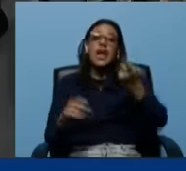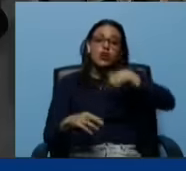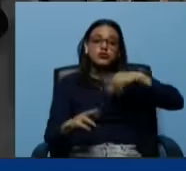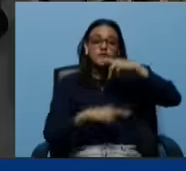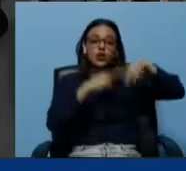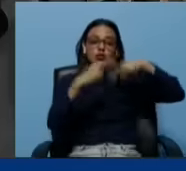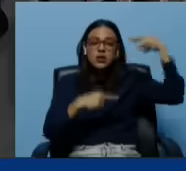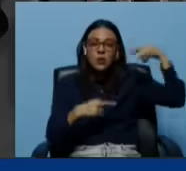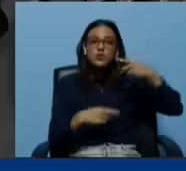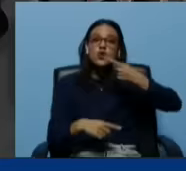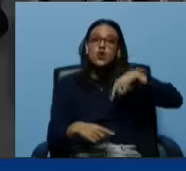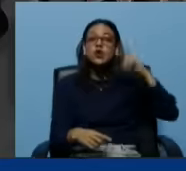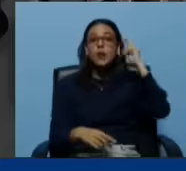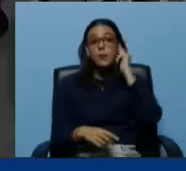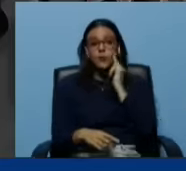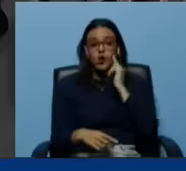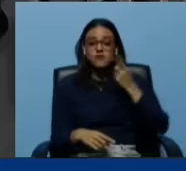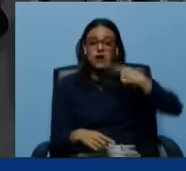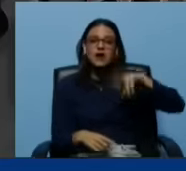Venezuela.